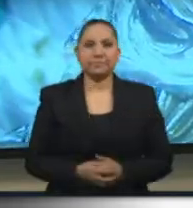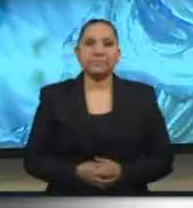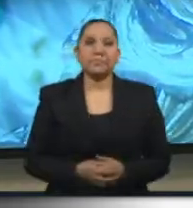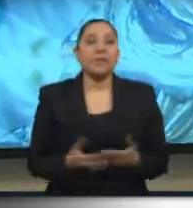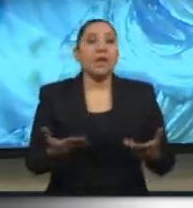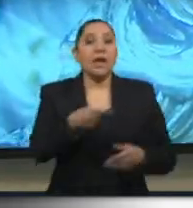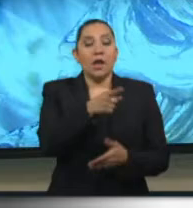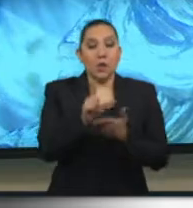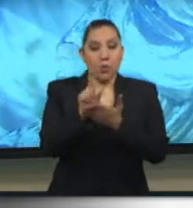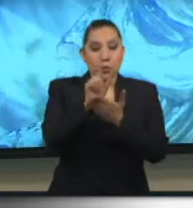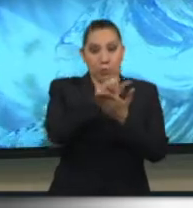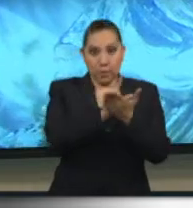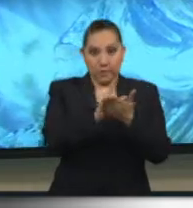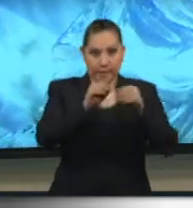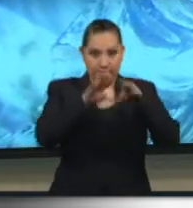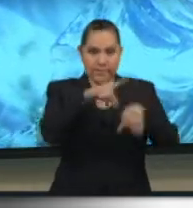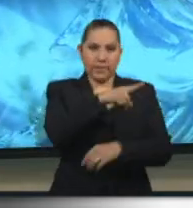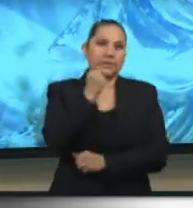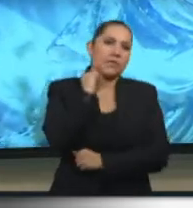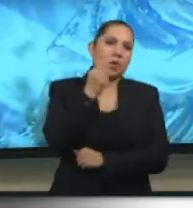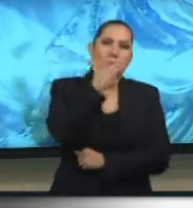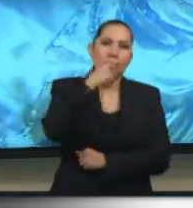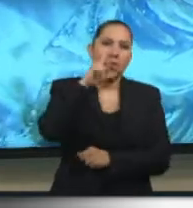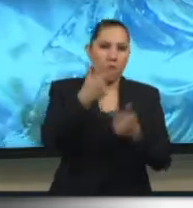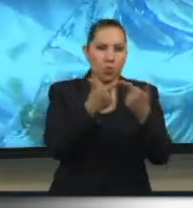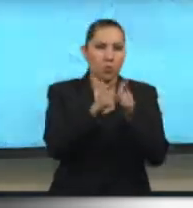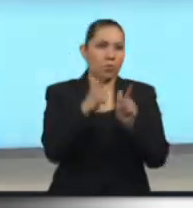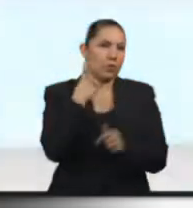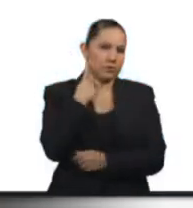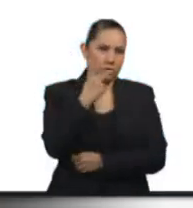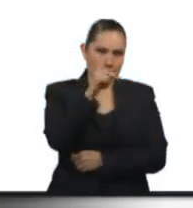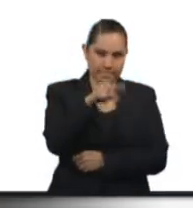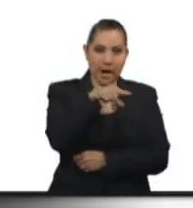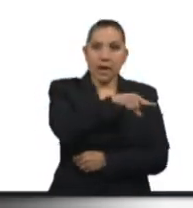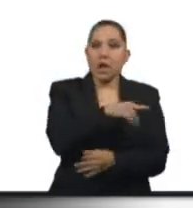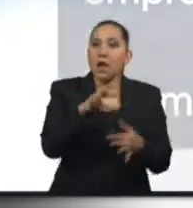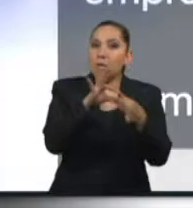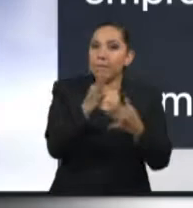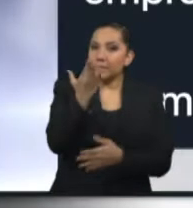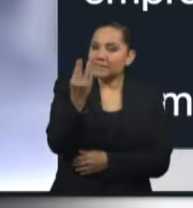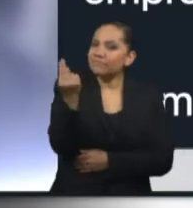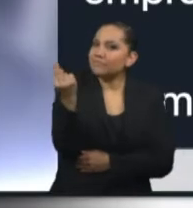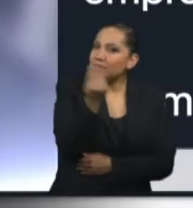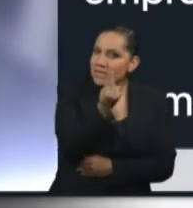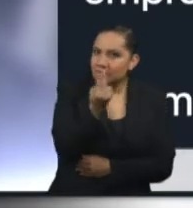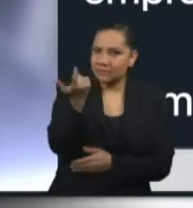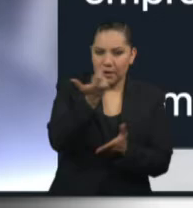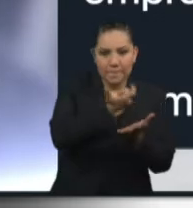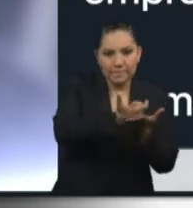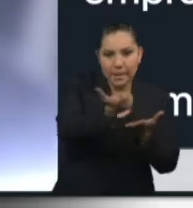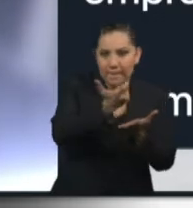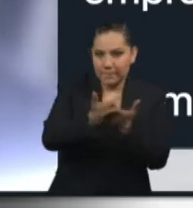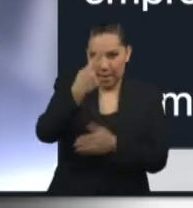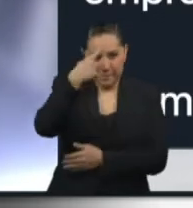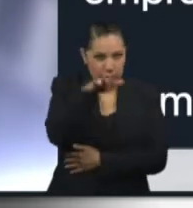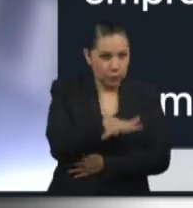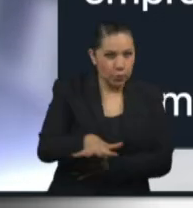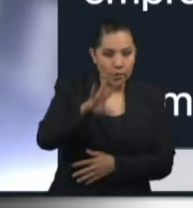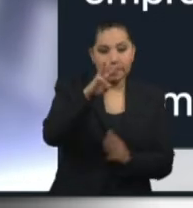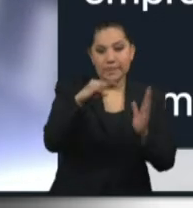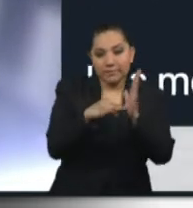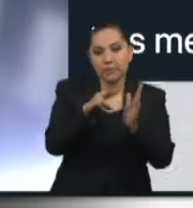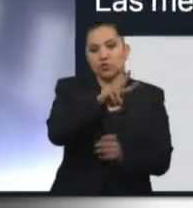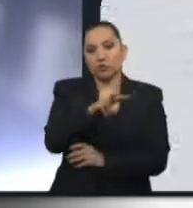senadoras y senadores del PAN se pronunciaron por la urgencia de aprobar el ingreso básico universal de 3,207 pesos mensuales